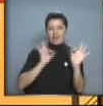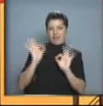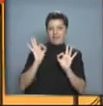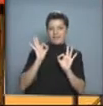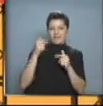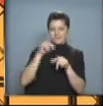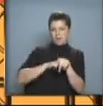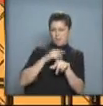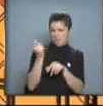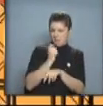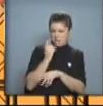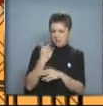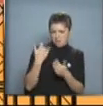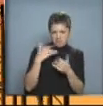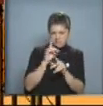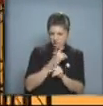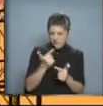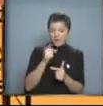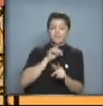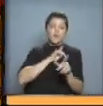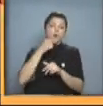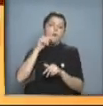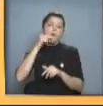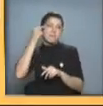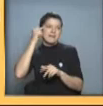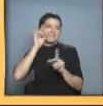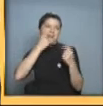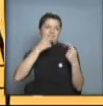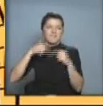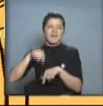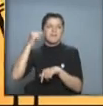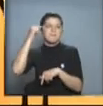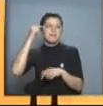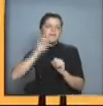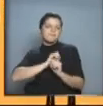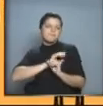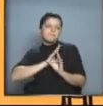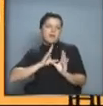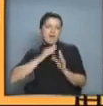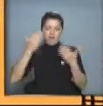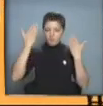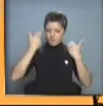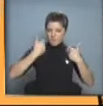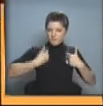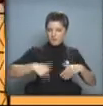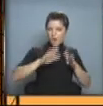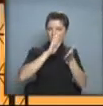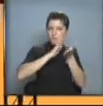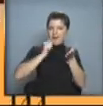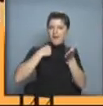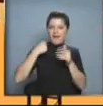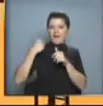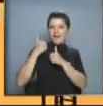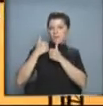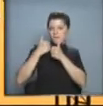que muchos piensen de esta manera, también existen los románticos que darían cualquier cosa por el jacket, el vestido blanco, la marcha